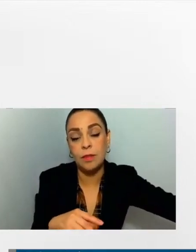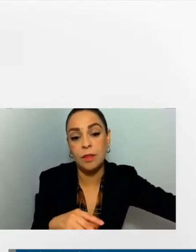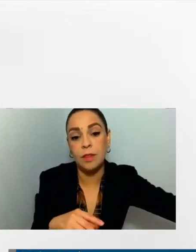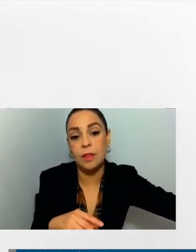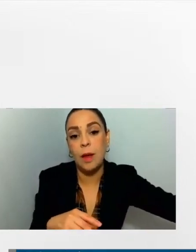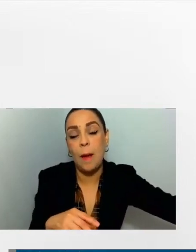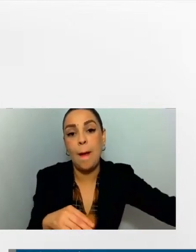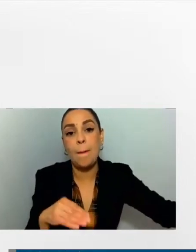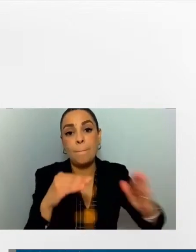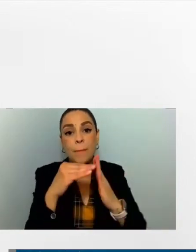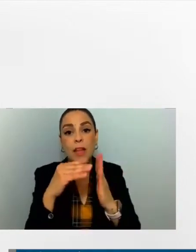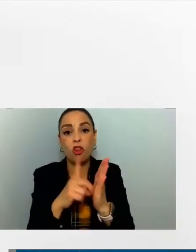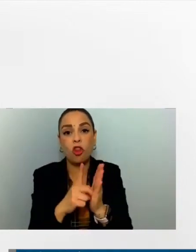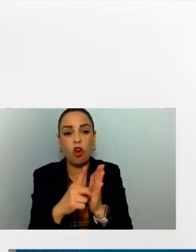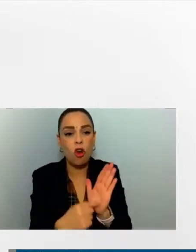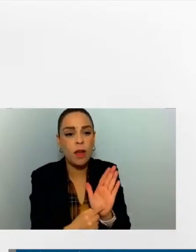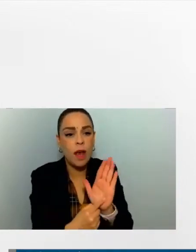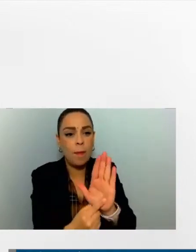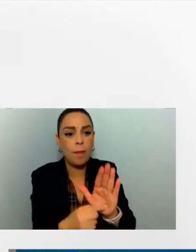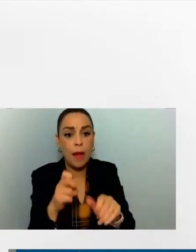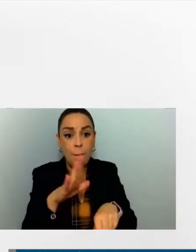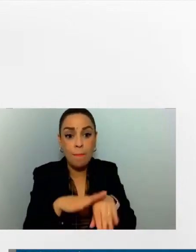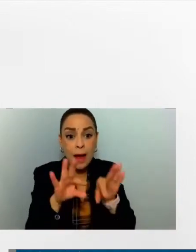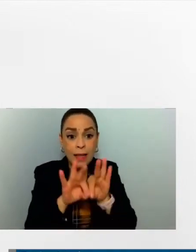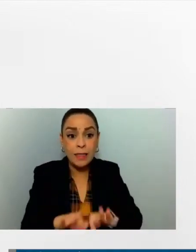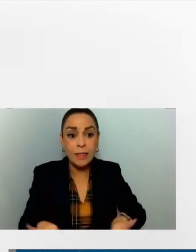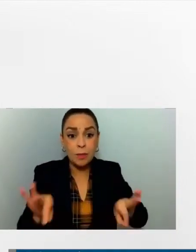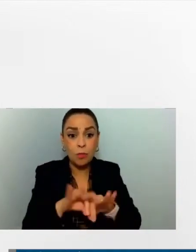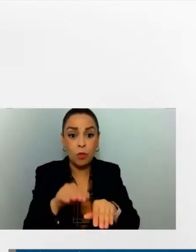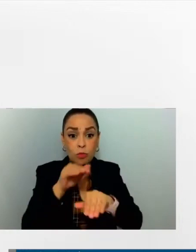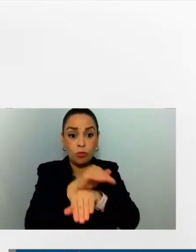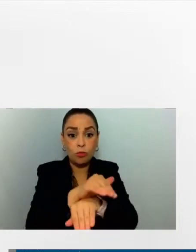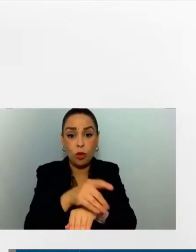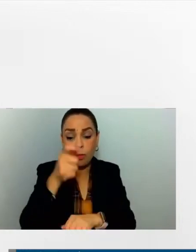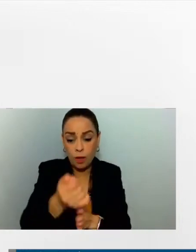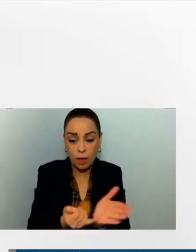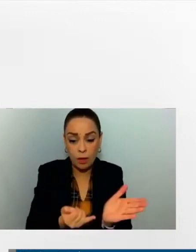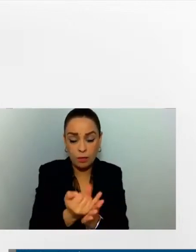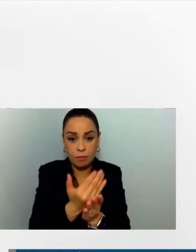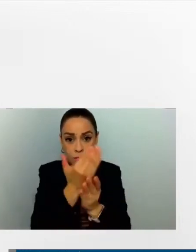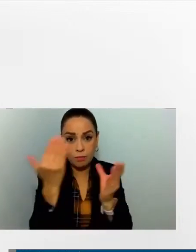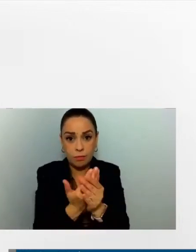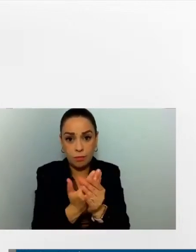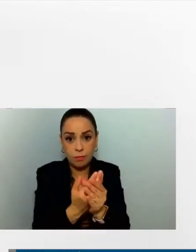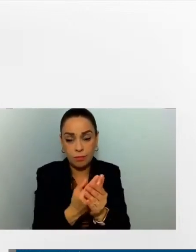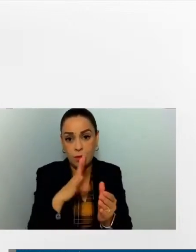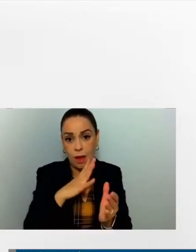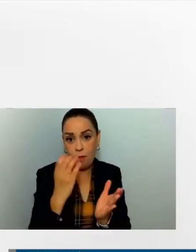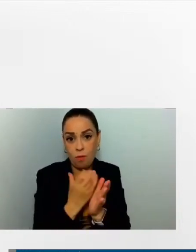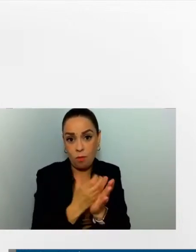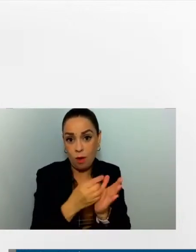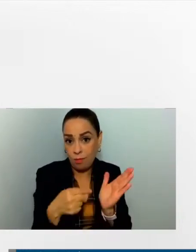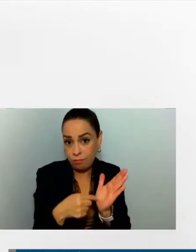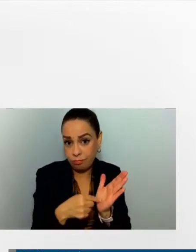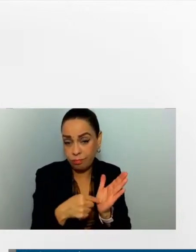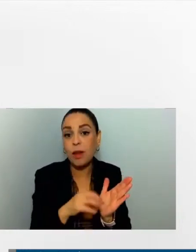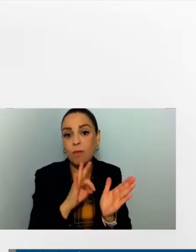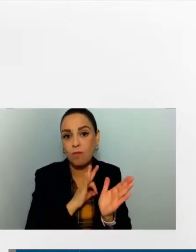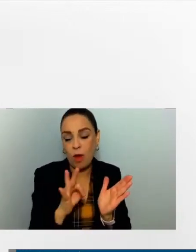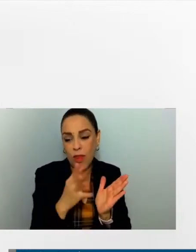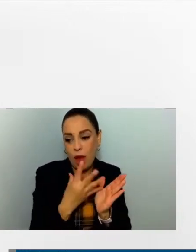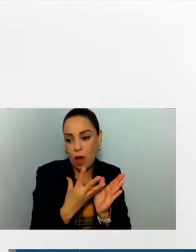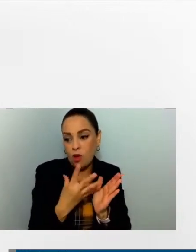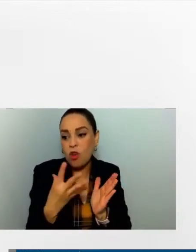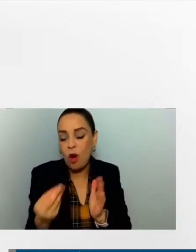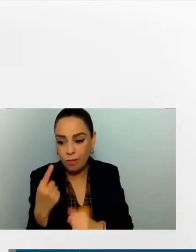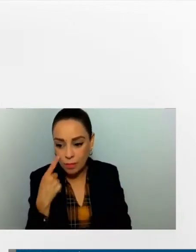de las cosas más importantes de los cuadernos jurisprudenciales. Ya está establecida, se puede reproducir y la verdad es que la facilidad con